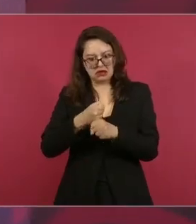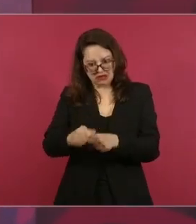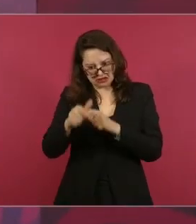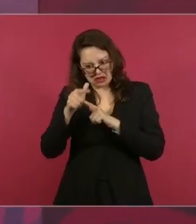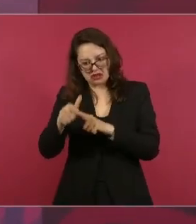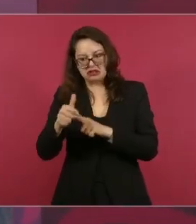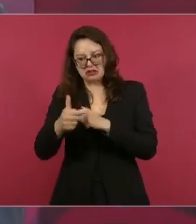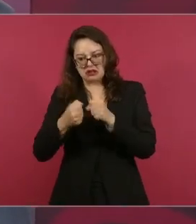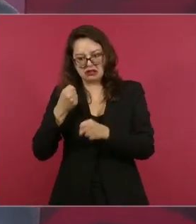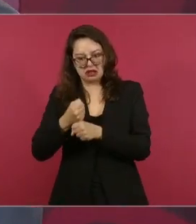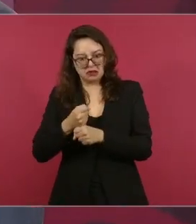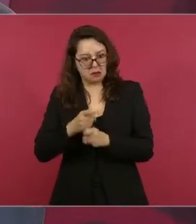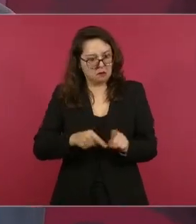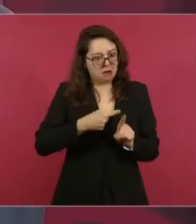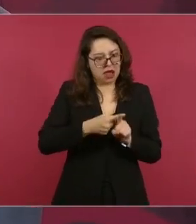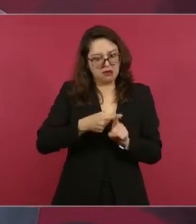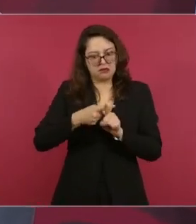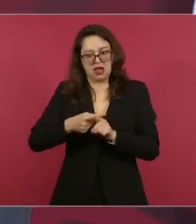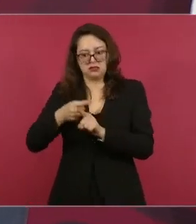es